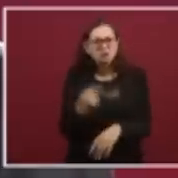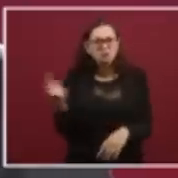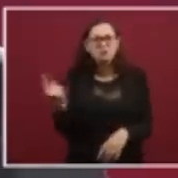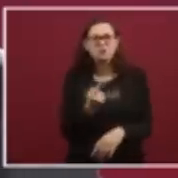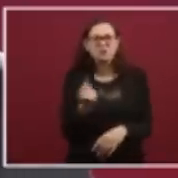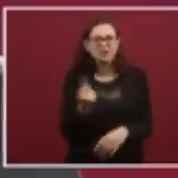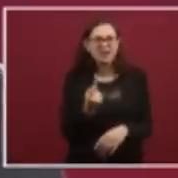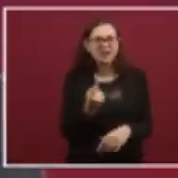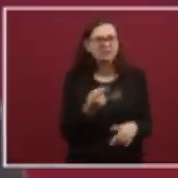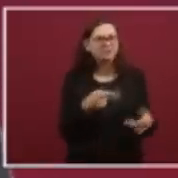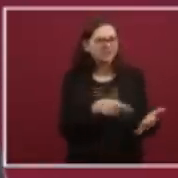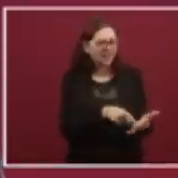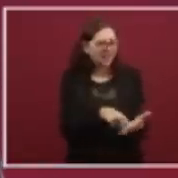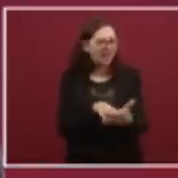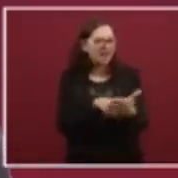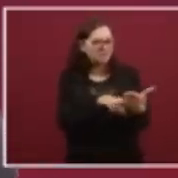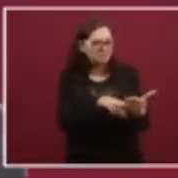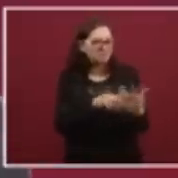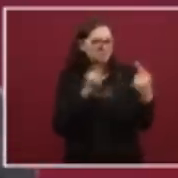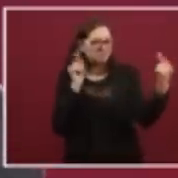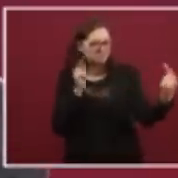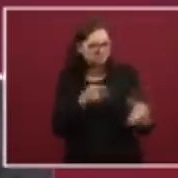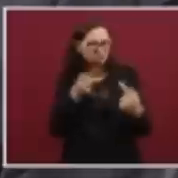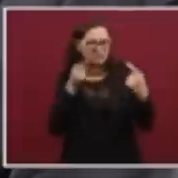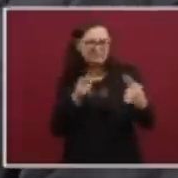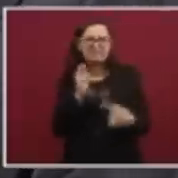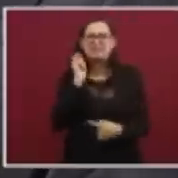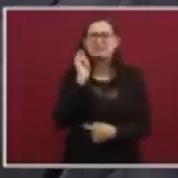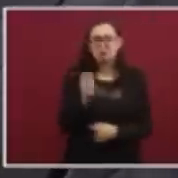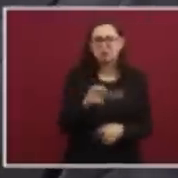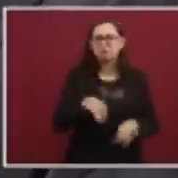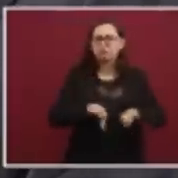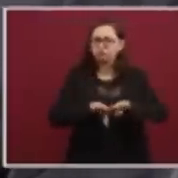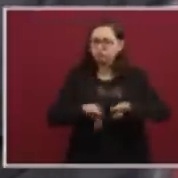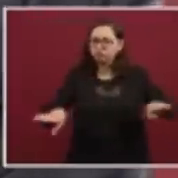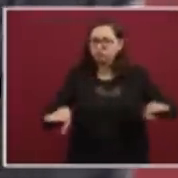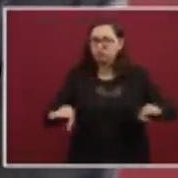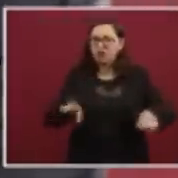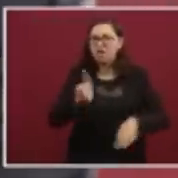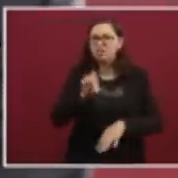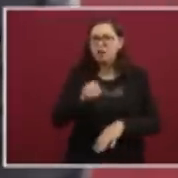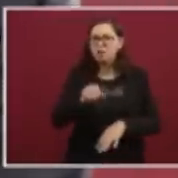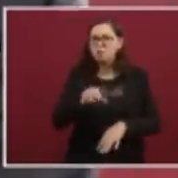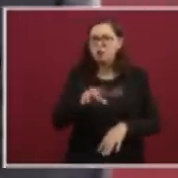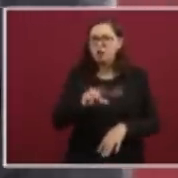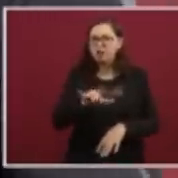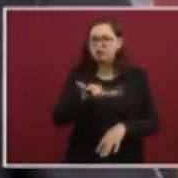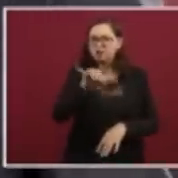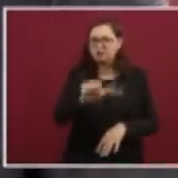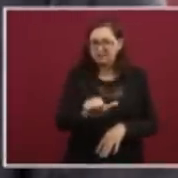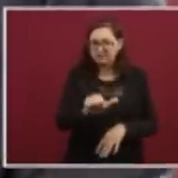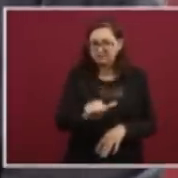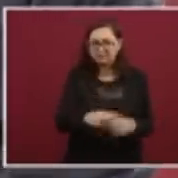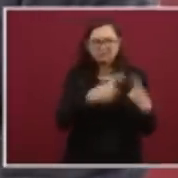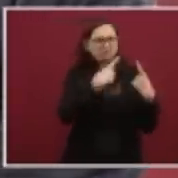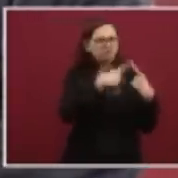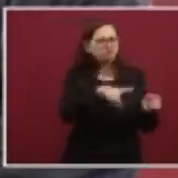esto demuestra de que hay democracia, de que hay